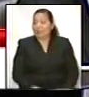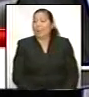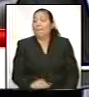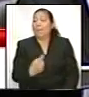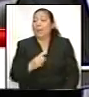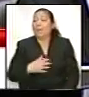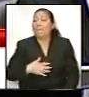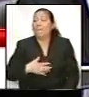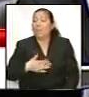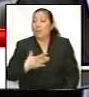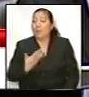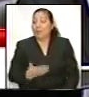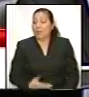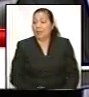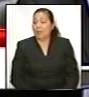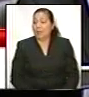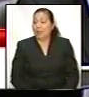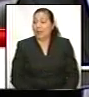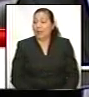para poder, por favor.